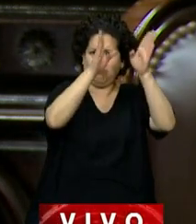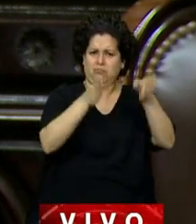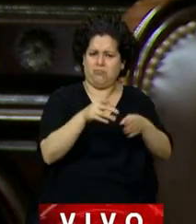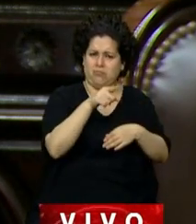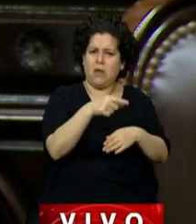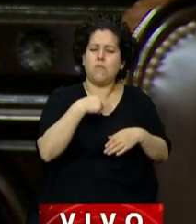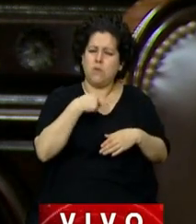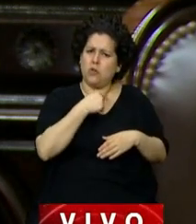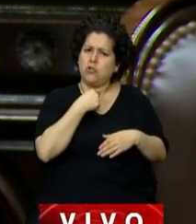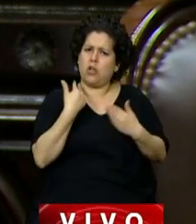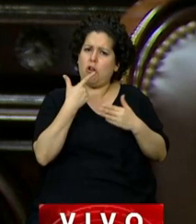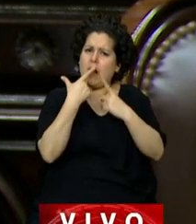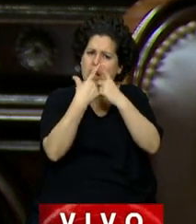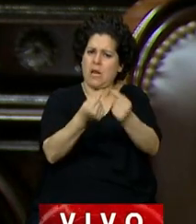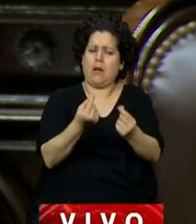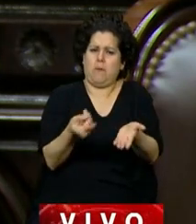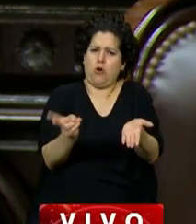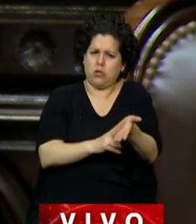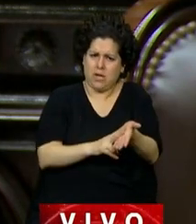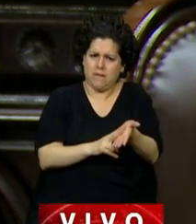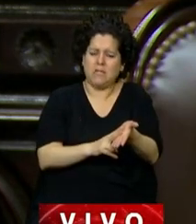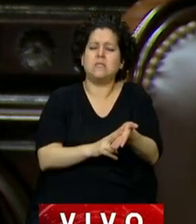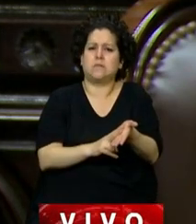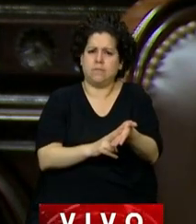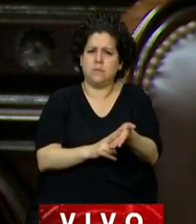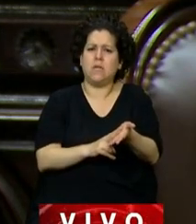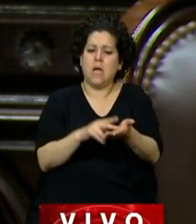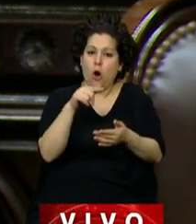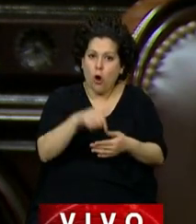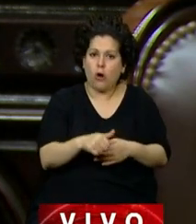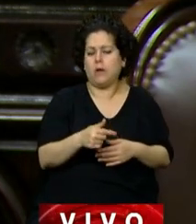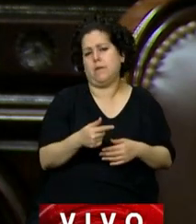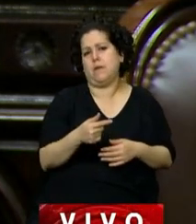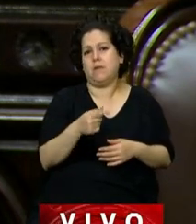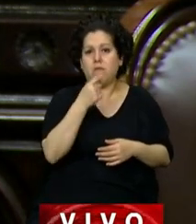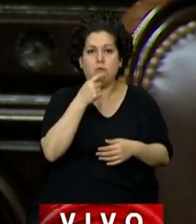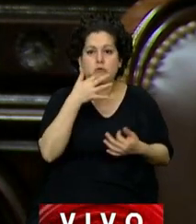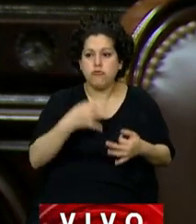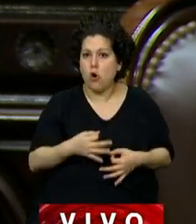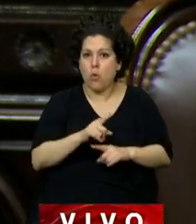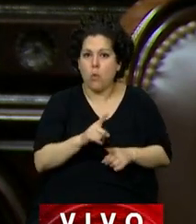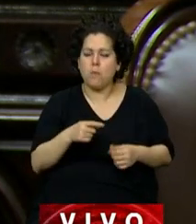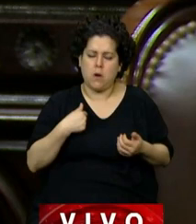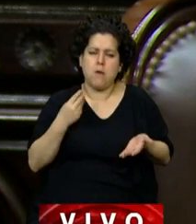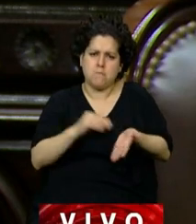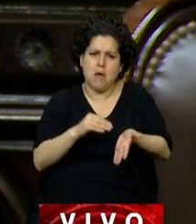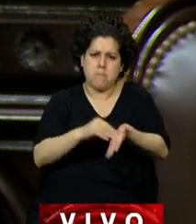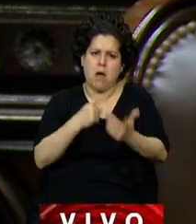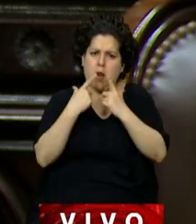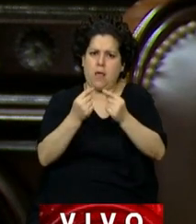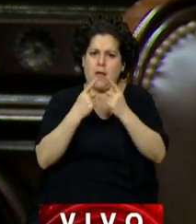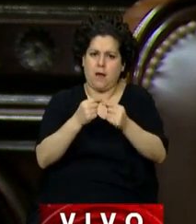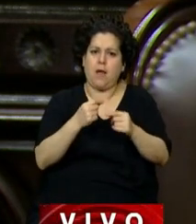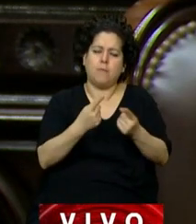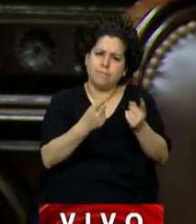deber de reclamar una vez más, y ya termino, y todas las veces que haga falta por este edificio. Déjeme decirle que el